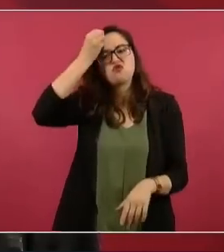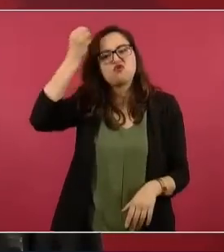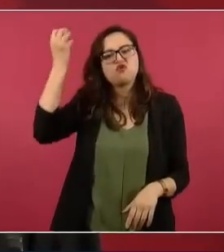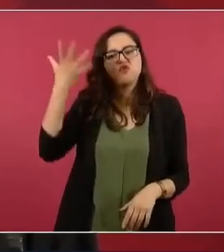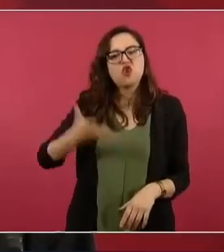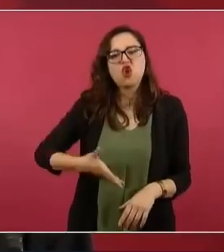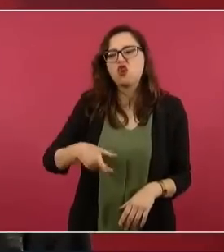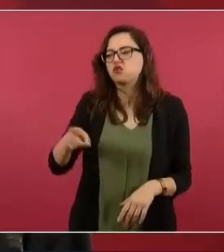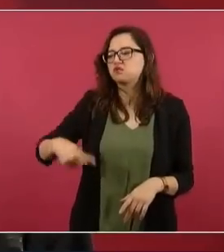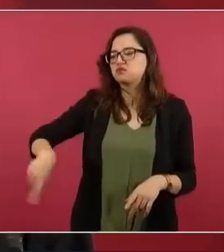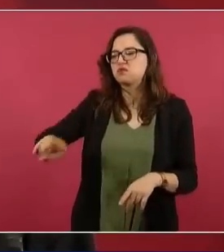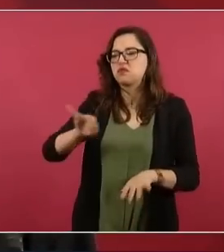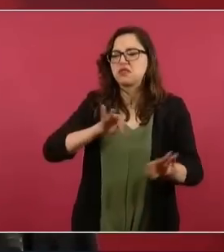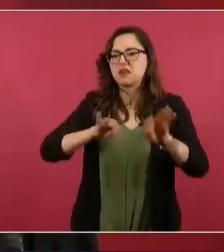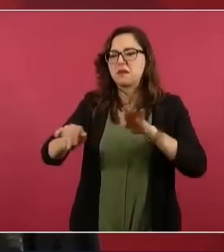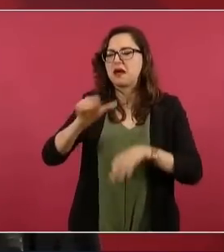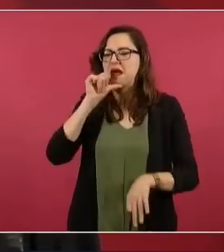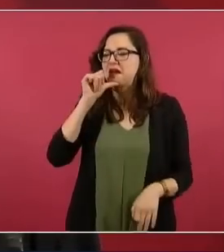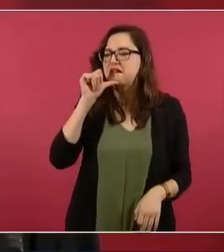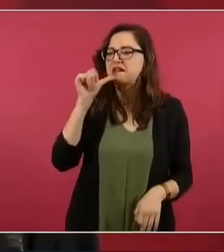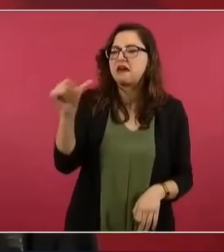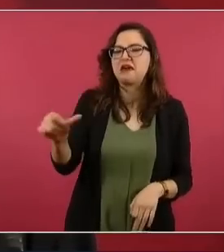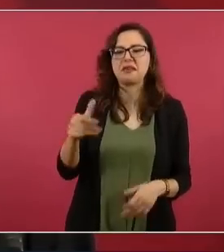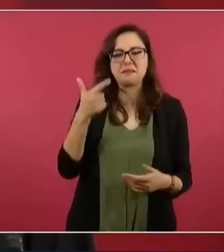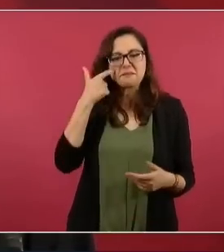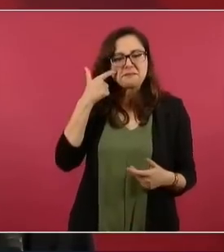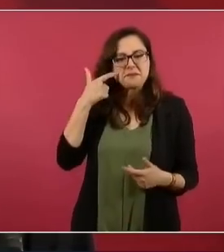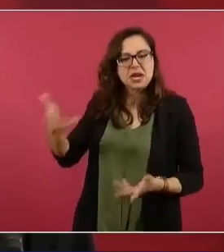de que no trabajaban.